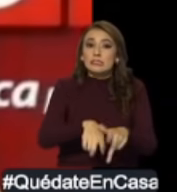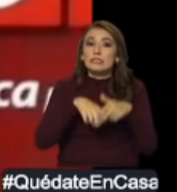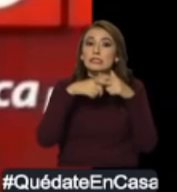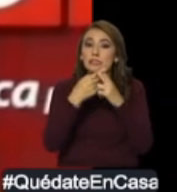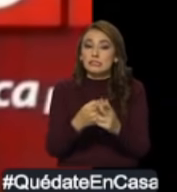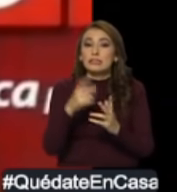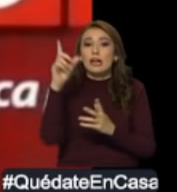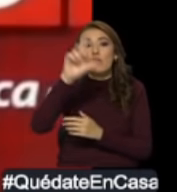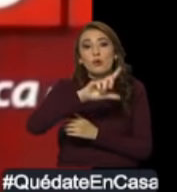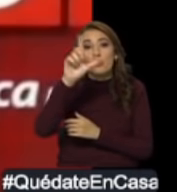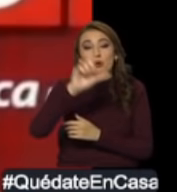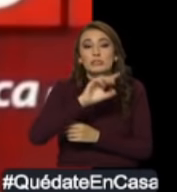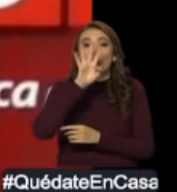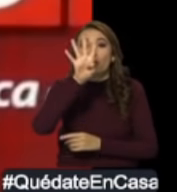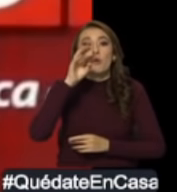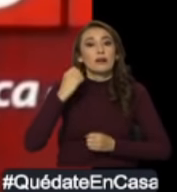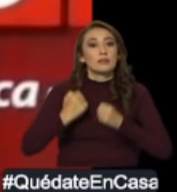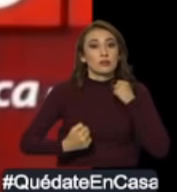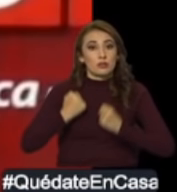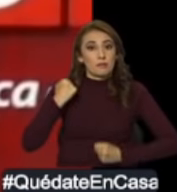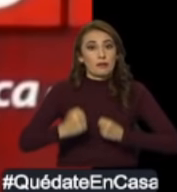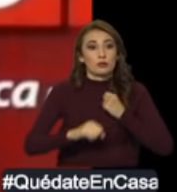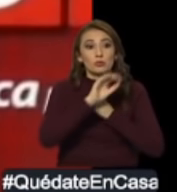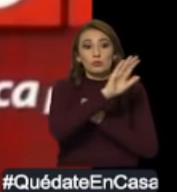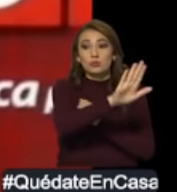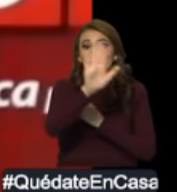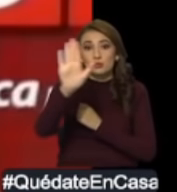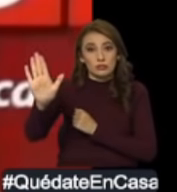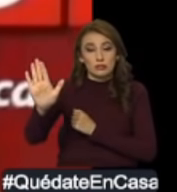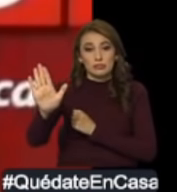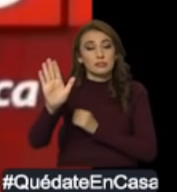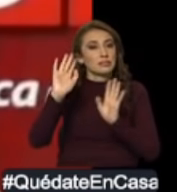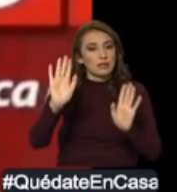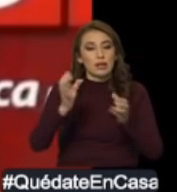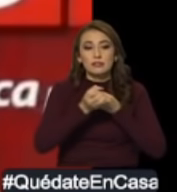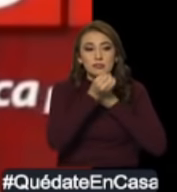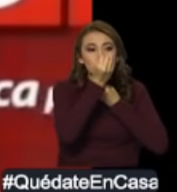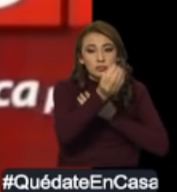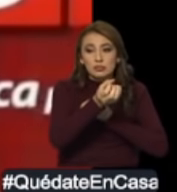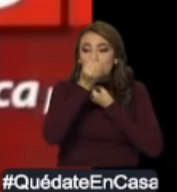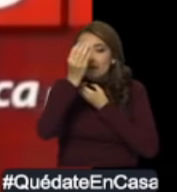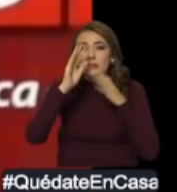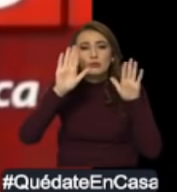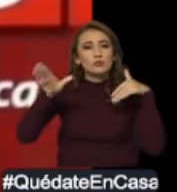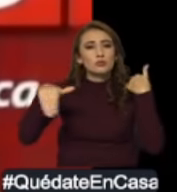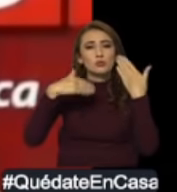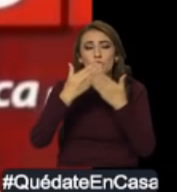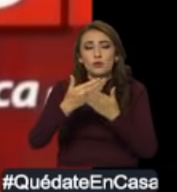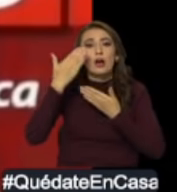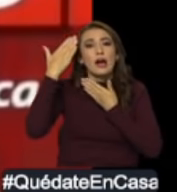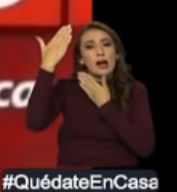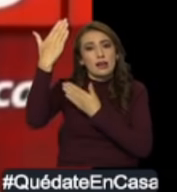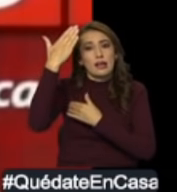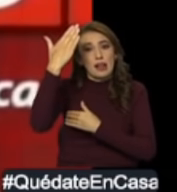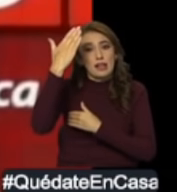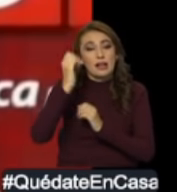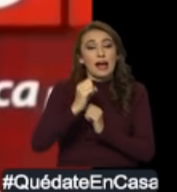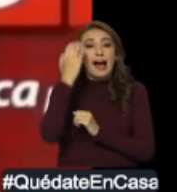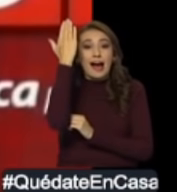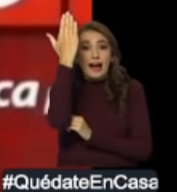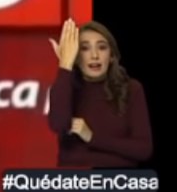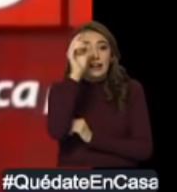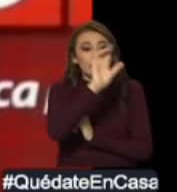próximo lunes 4 de mayo, ustedes saben que hemos entregado a los alcaldes la posibilidad de tener la última palabra, la